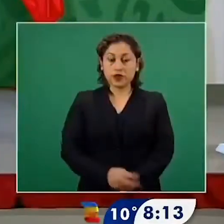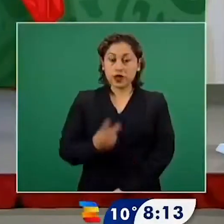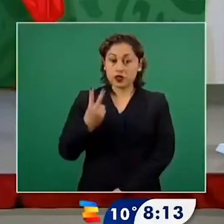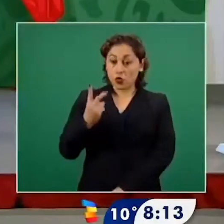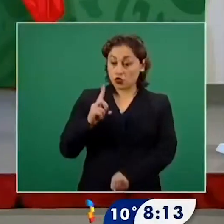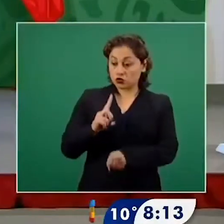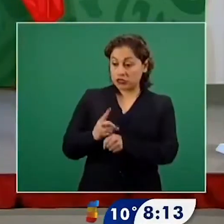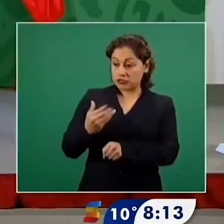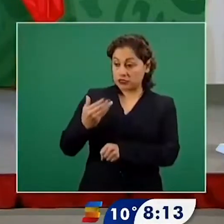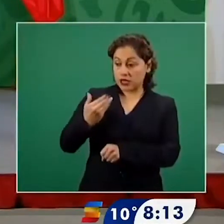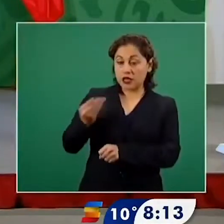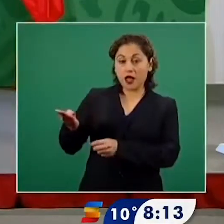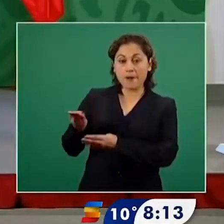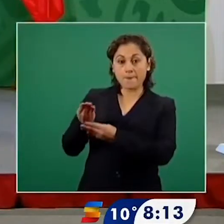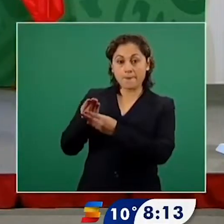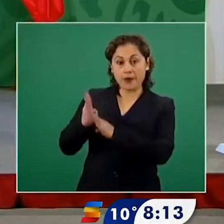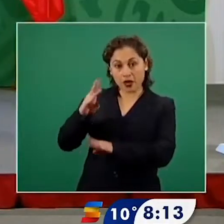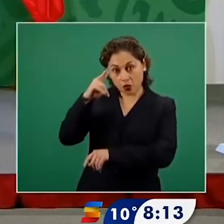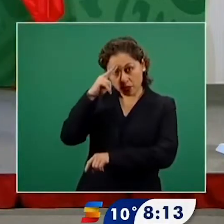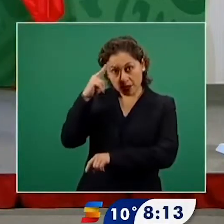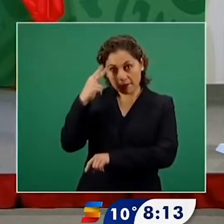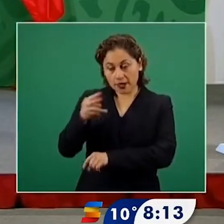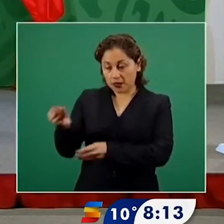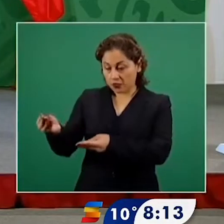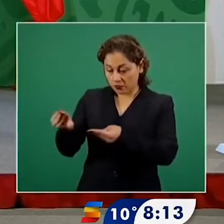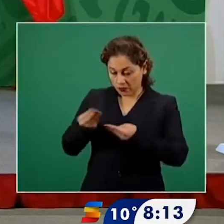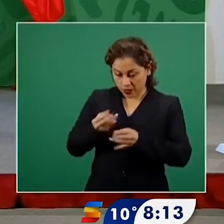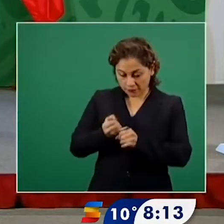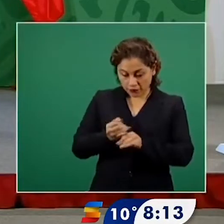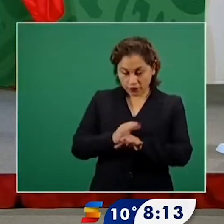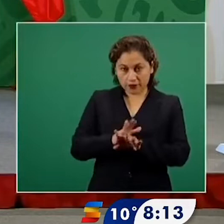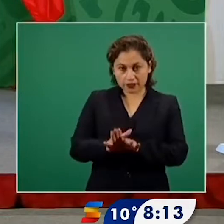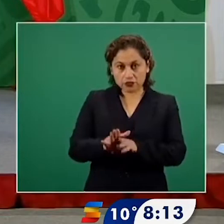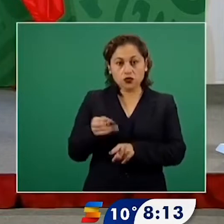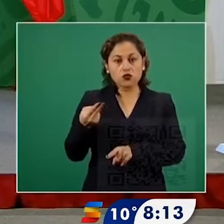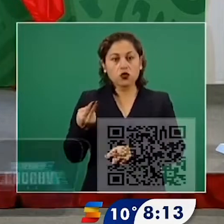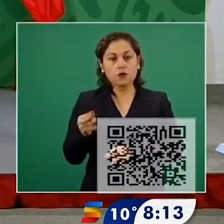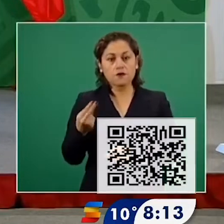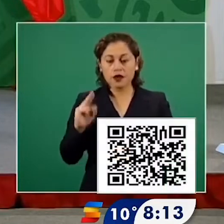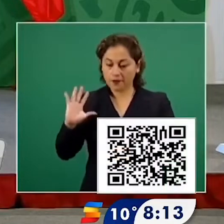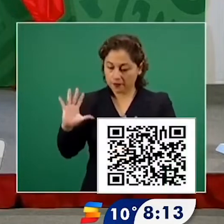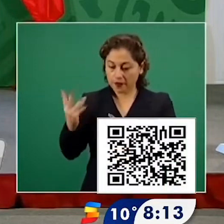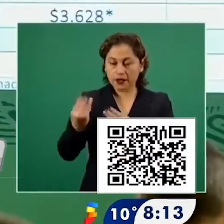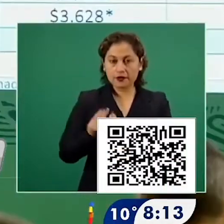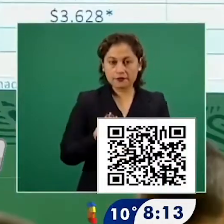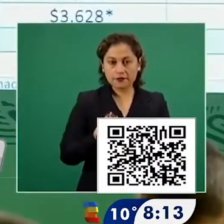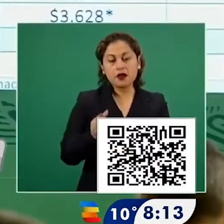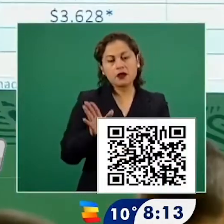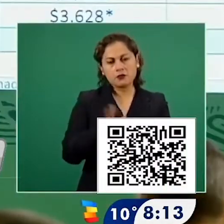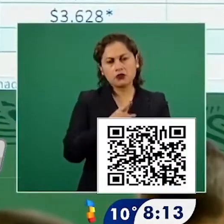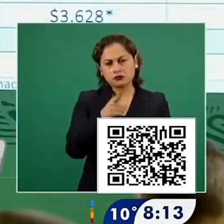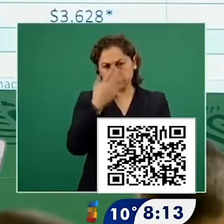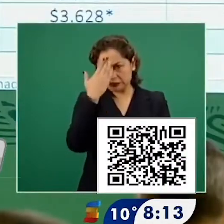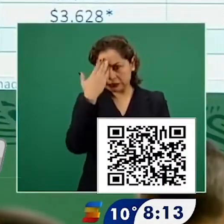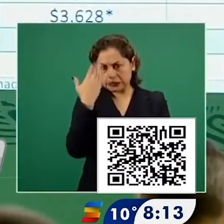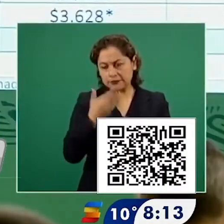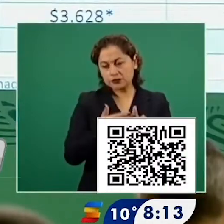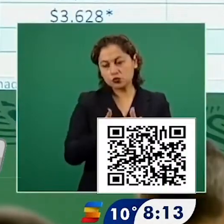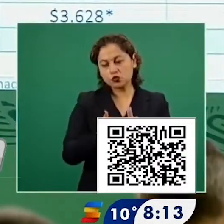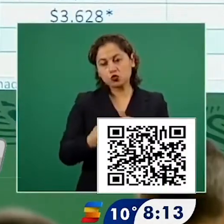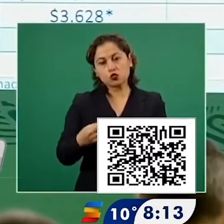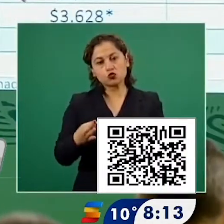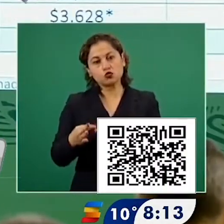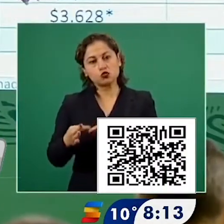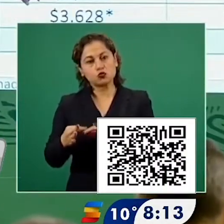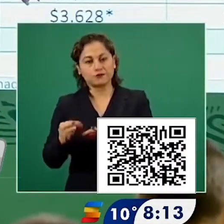La recepción de divisas por remesas alcanzó un nuevo máximo histórico entre enero y diciembre del 2020 para lograr